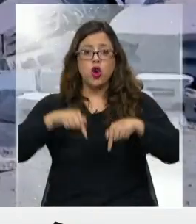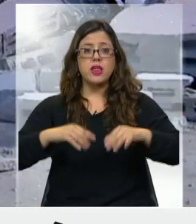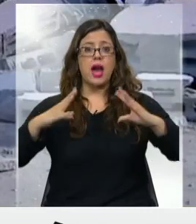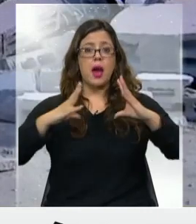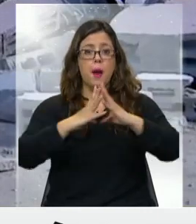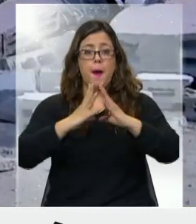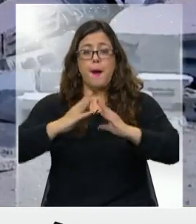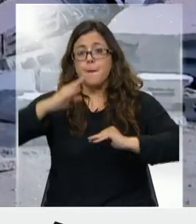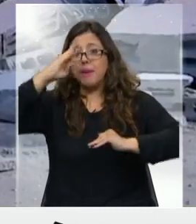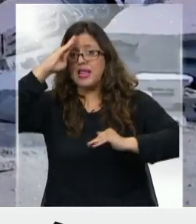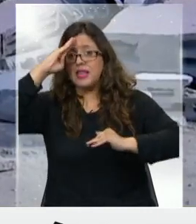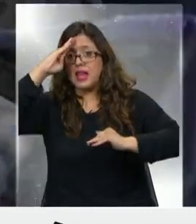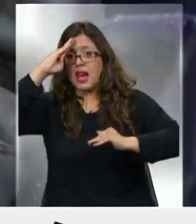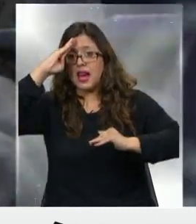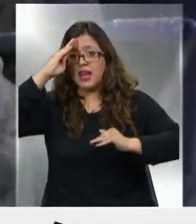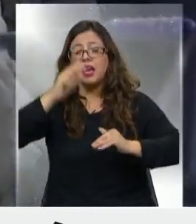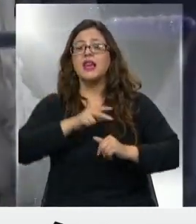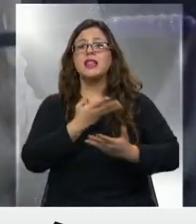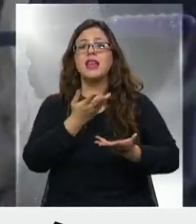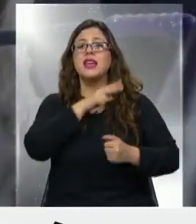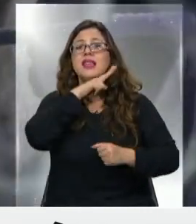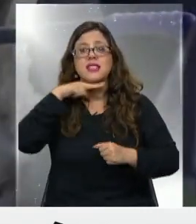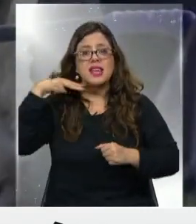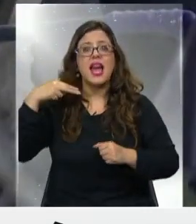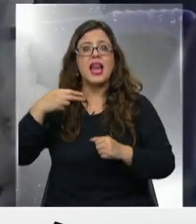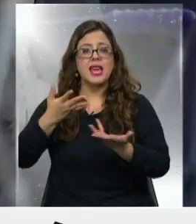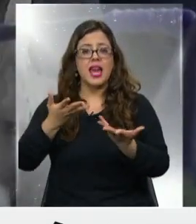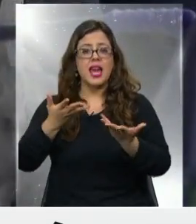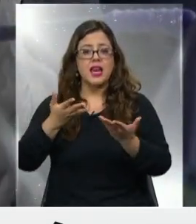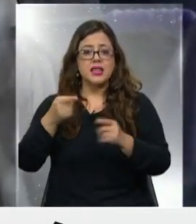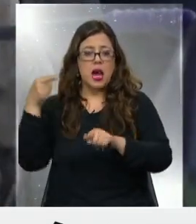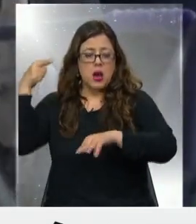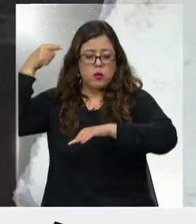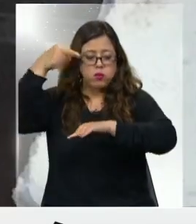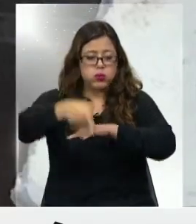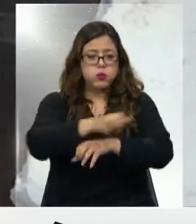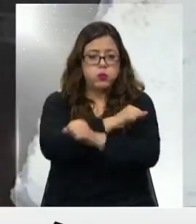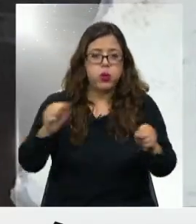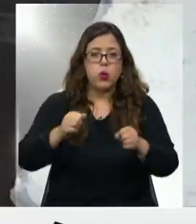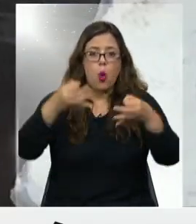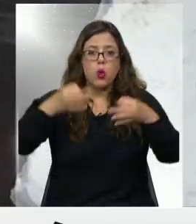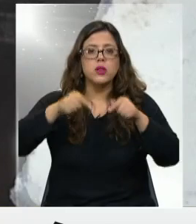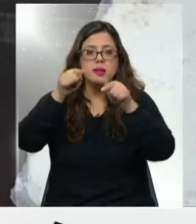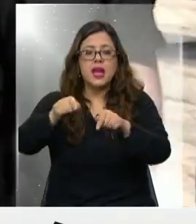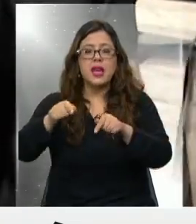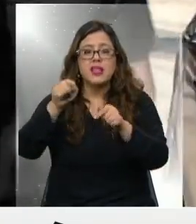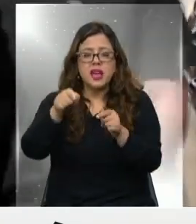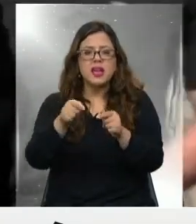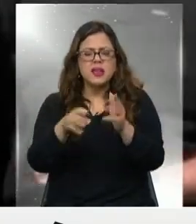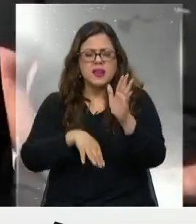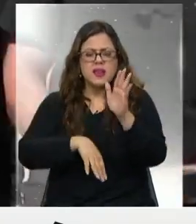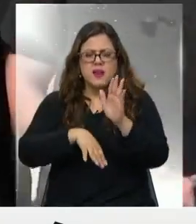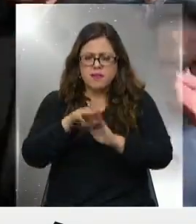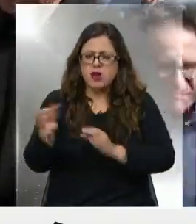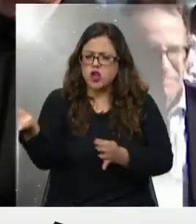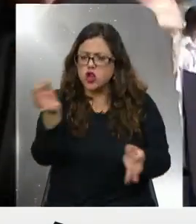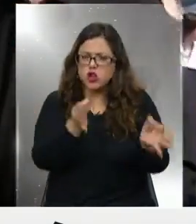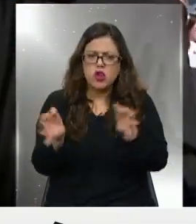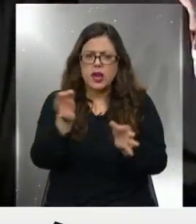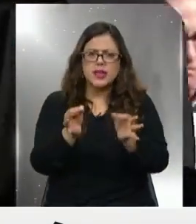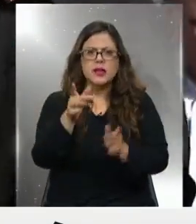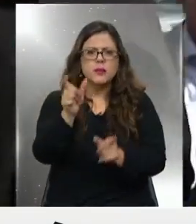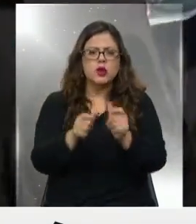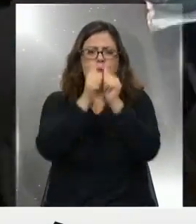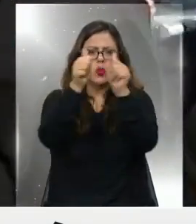Israel atacaron la vivienda ubicada en Cisjordania. Una señal de que los ataques seguirán, sumado a los dichos de las autoridades de